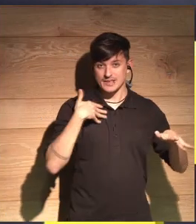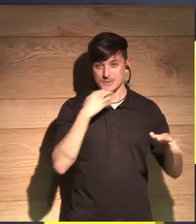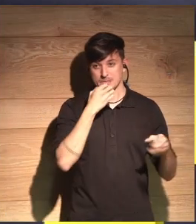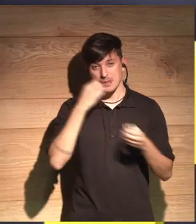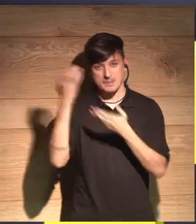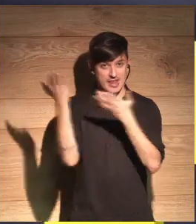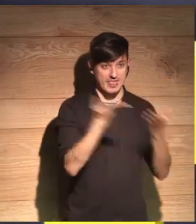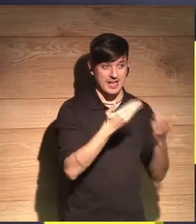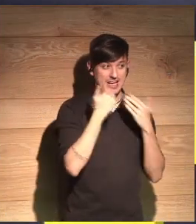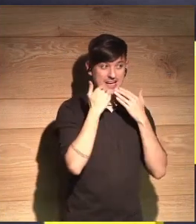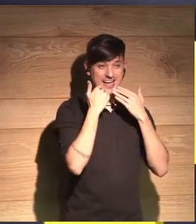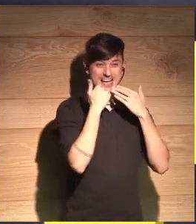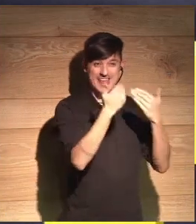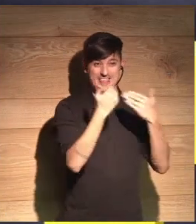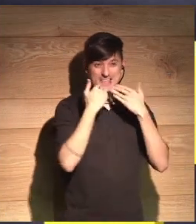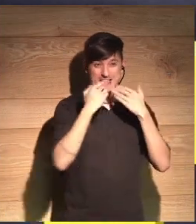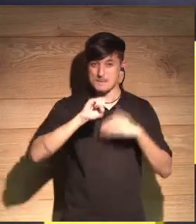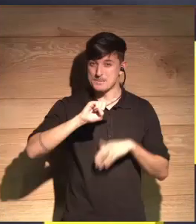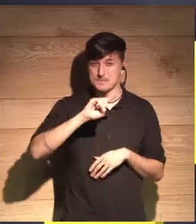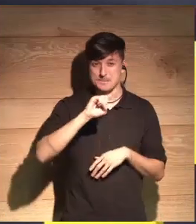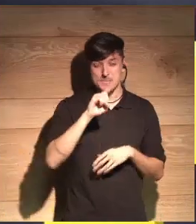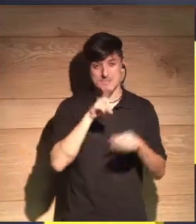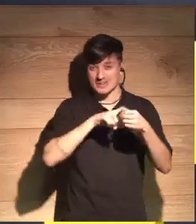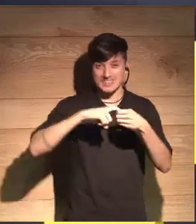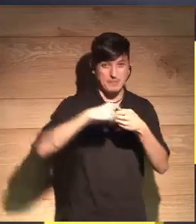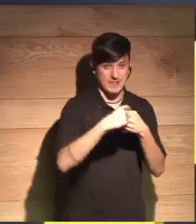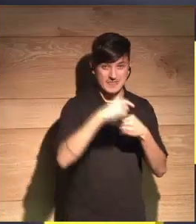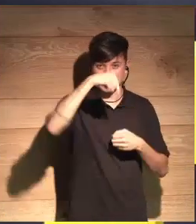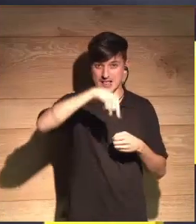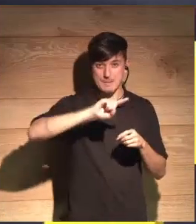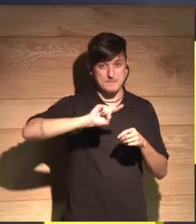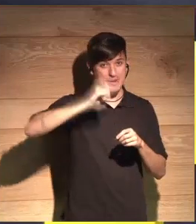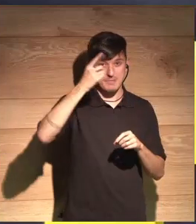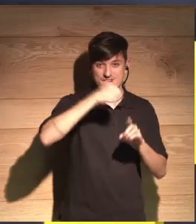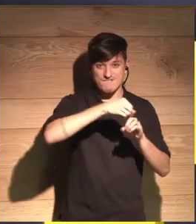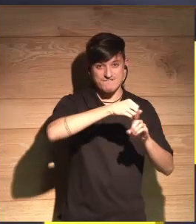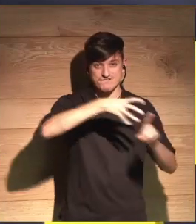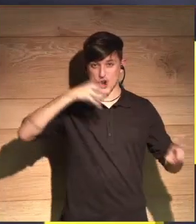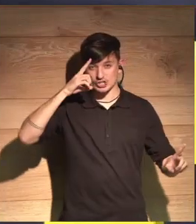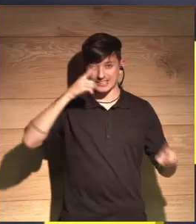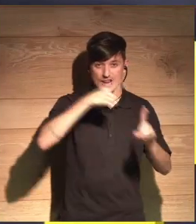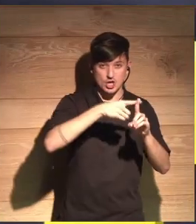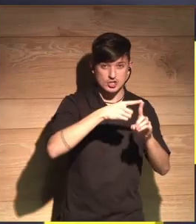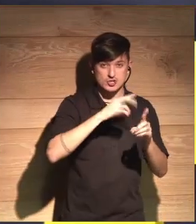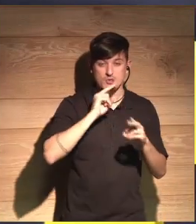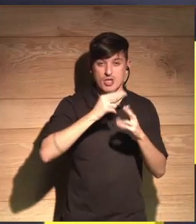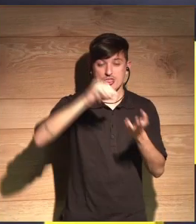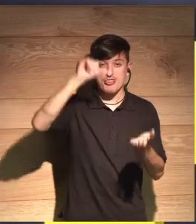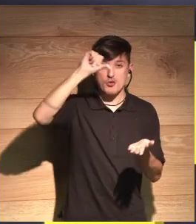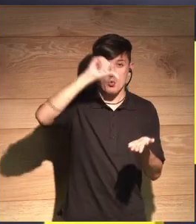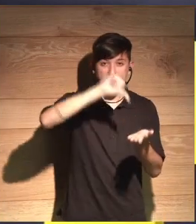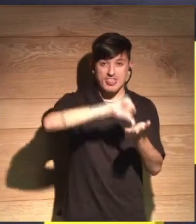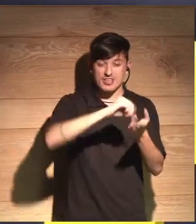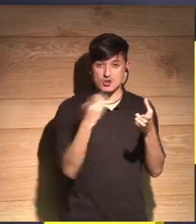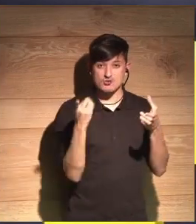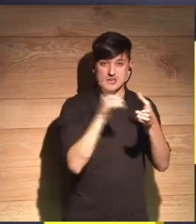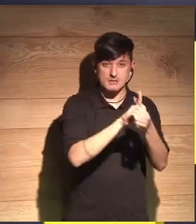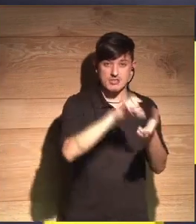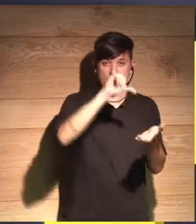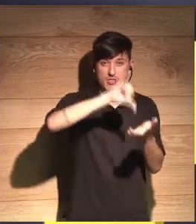gracias a nuestro primer los participantes en nuestro primer foro de los ciudades inclusivas ciudad y sostenibles